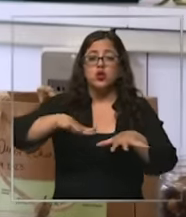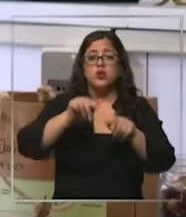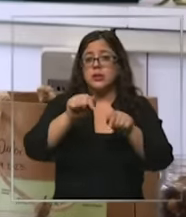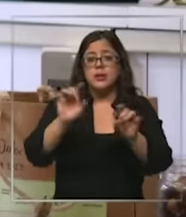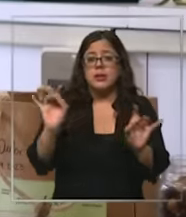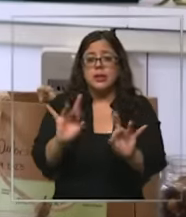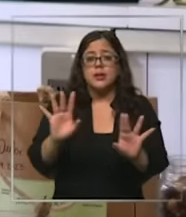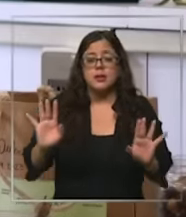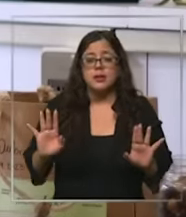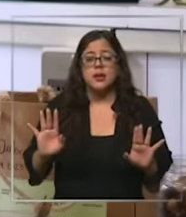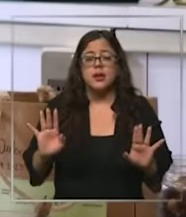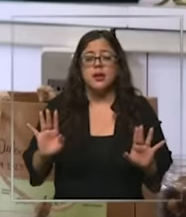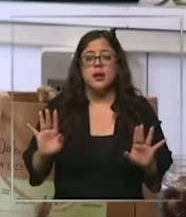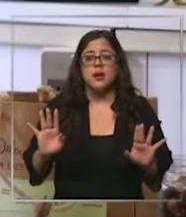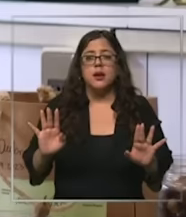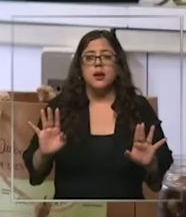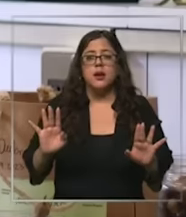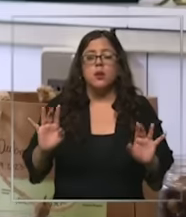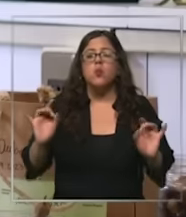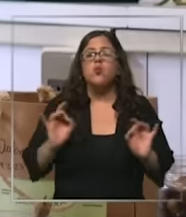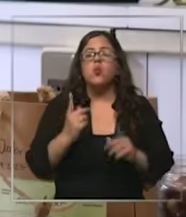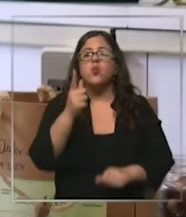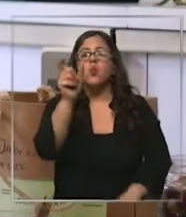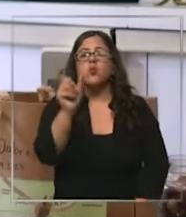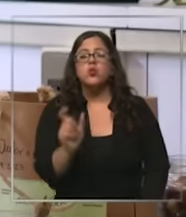tipo, probablemente alguien